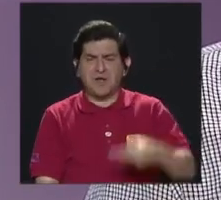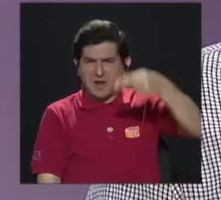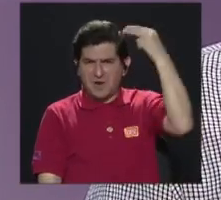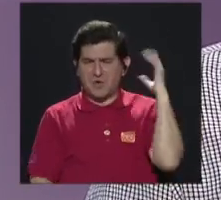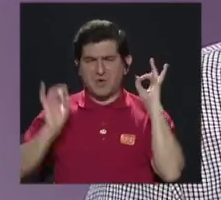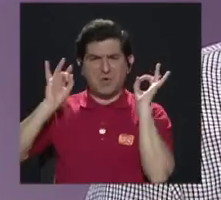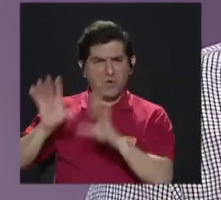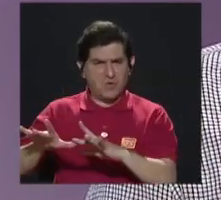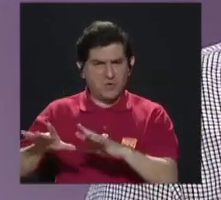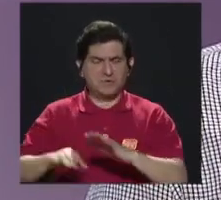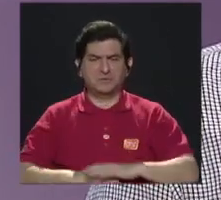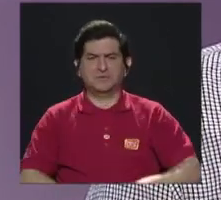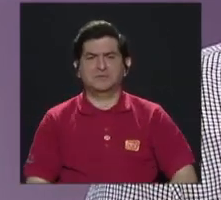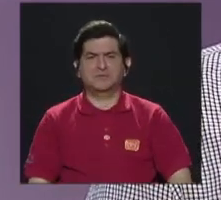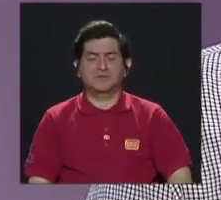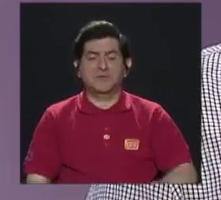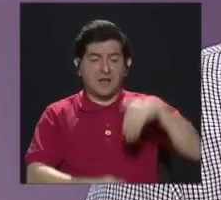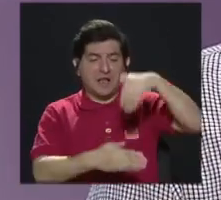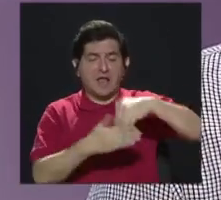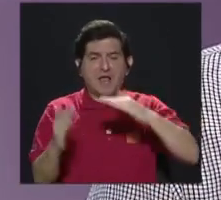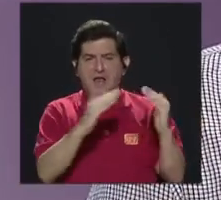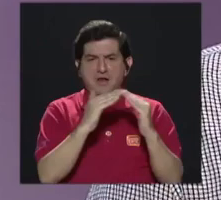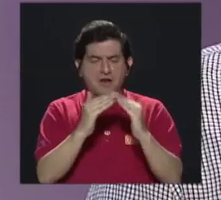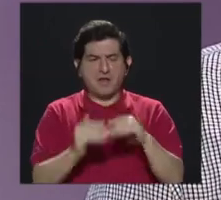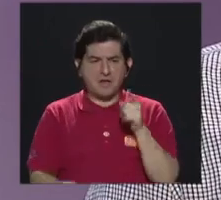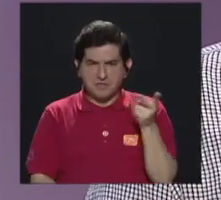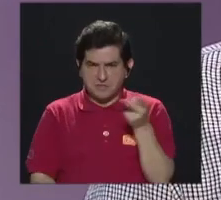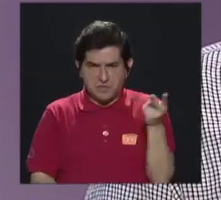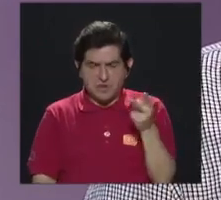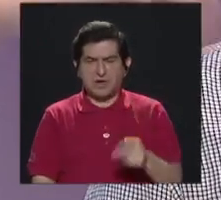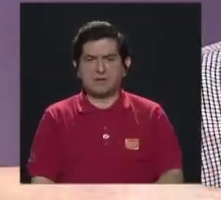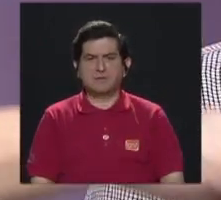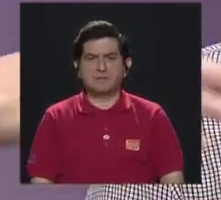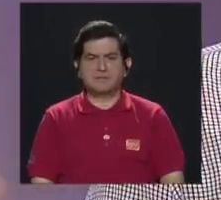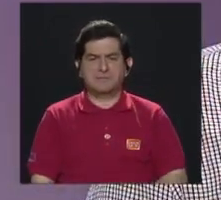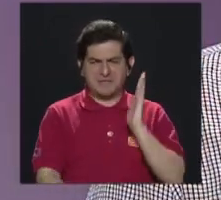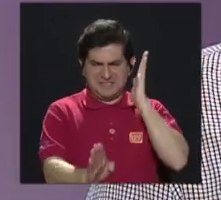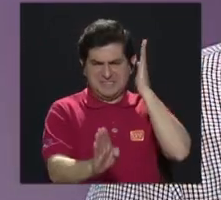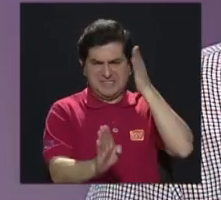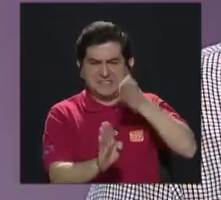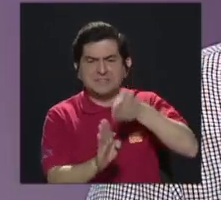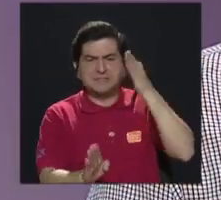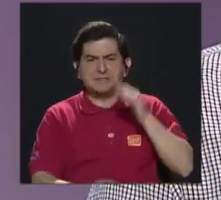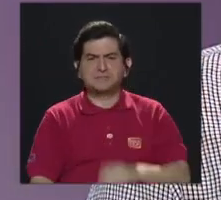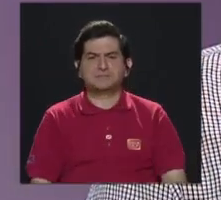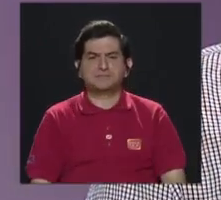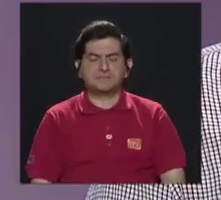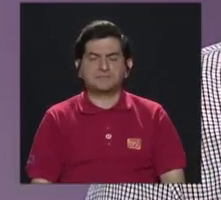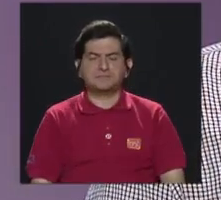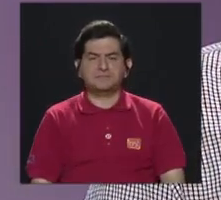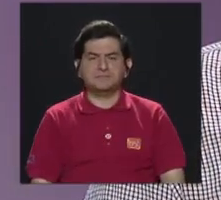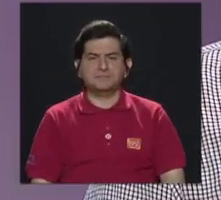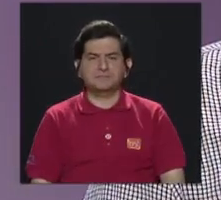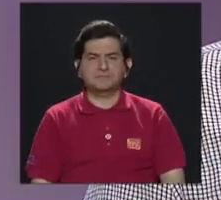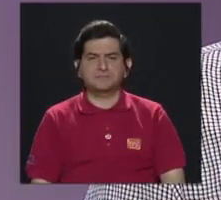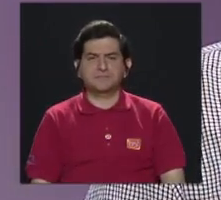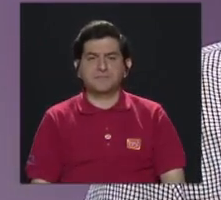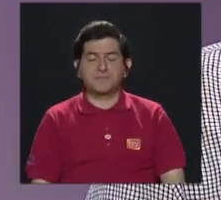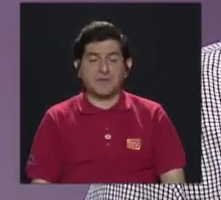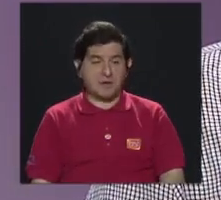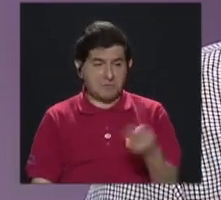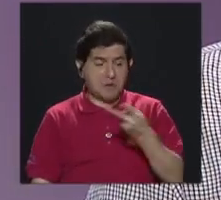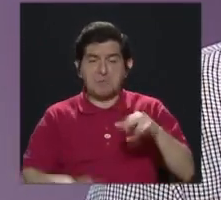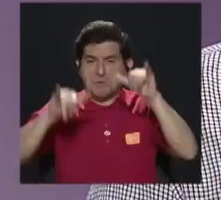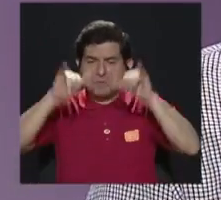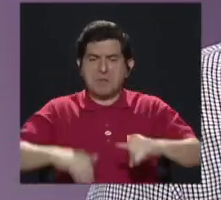¿verdad? El registro civil les cayó así, ¿verdad? Como un ave de presa. Y ellas se han